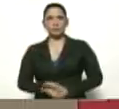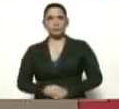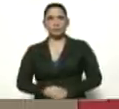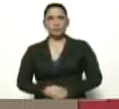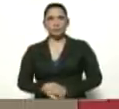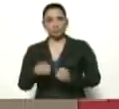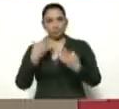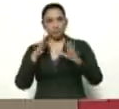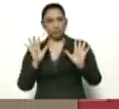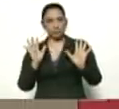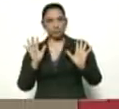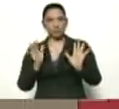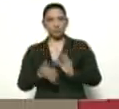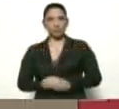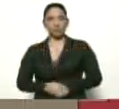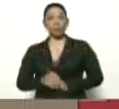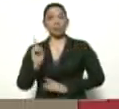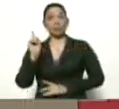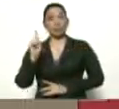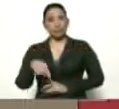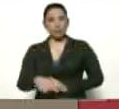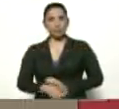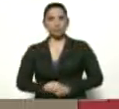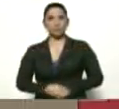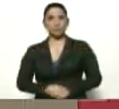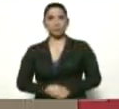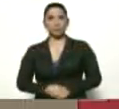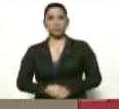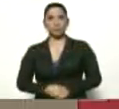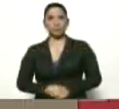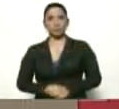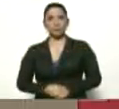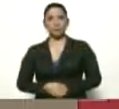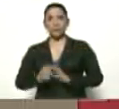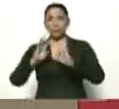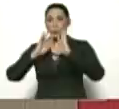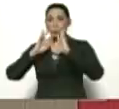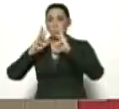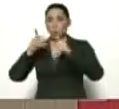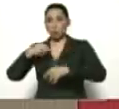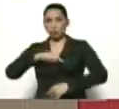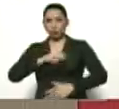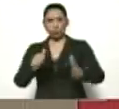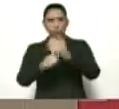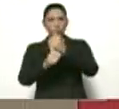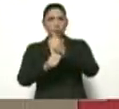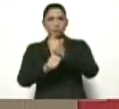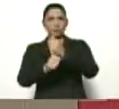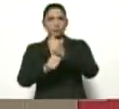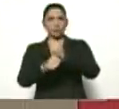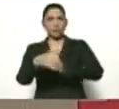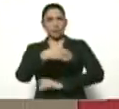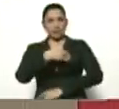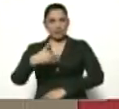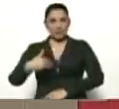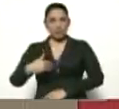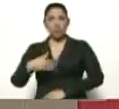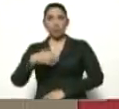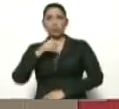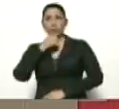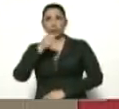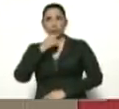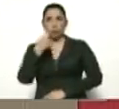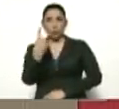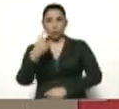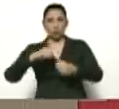bien también entre los testimonios que hemos encontrado tenemos el testimonio de unos desertores